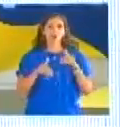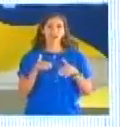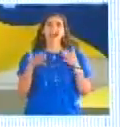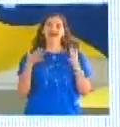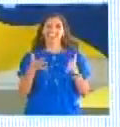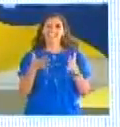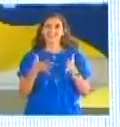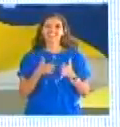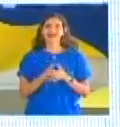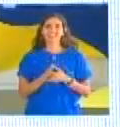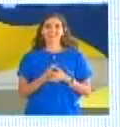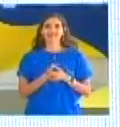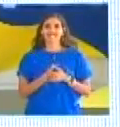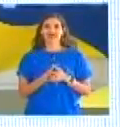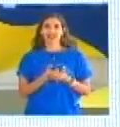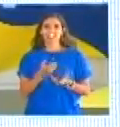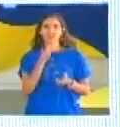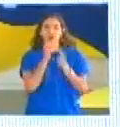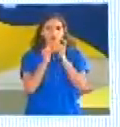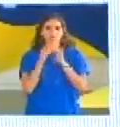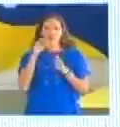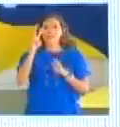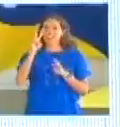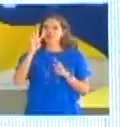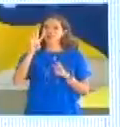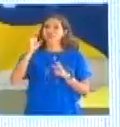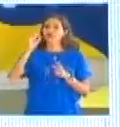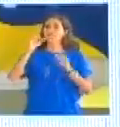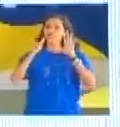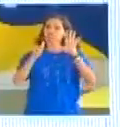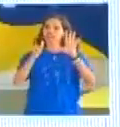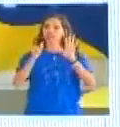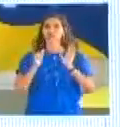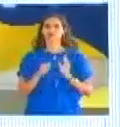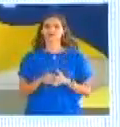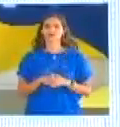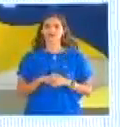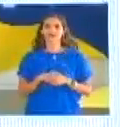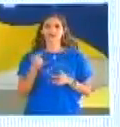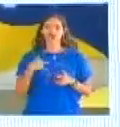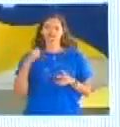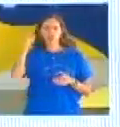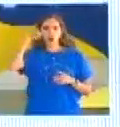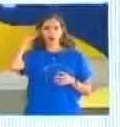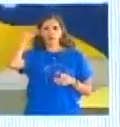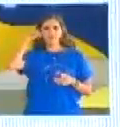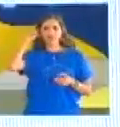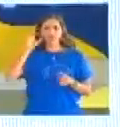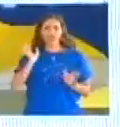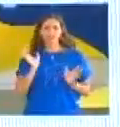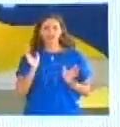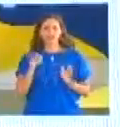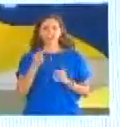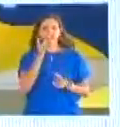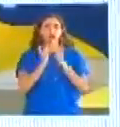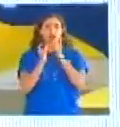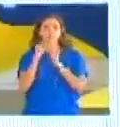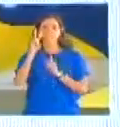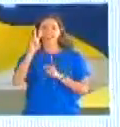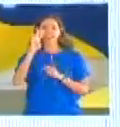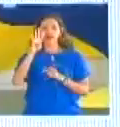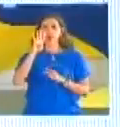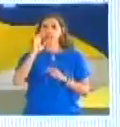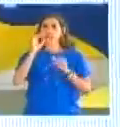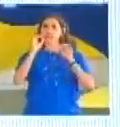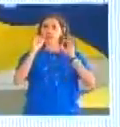a consultarse en el 2406. No sé si tenemos un buen videíto, bien pedagógico, de la consulta del